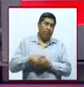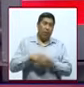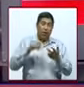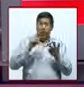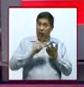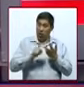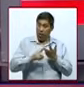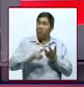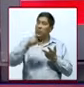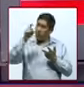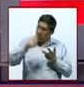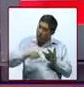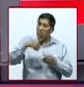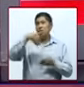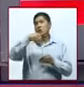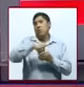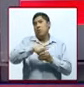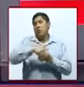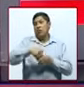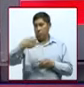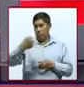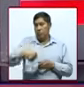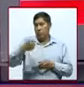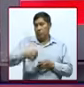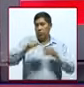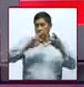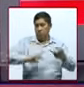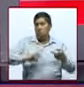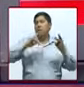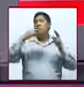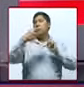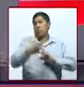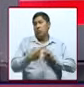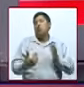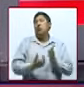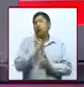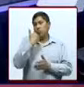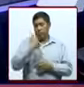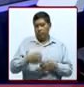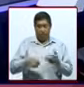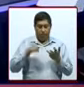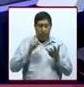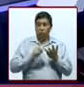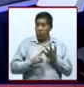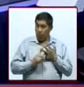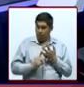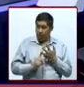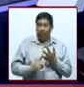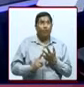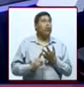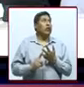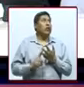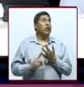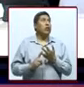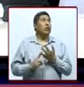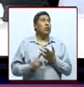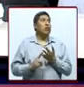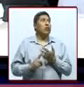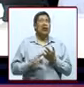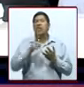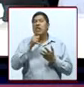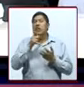las elecciones judiciales con la finalidad de renovar a las autoridades judiciales en el país. Cuarto punto de esta declaración,